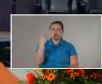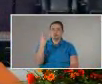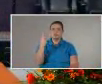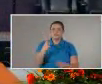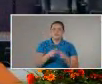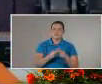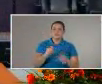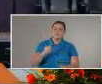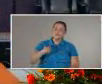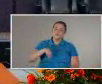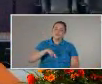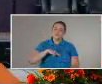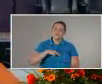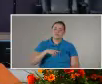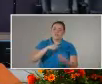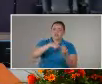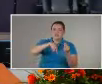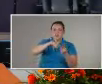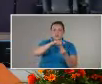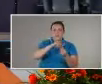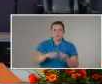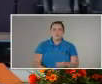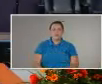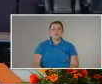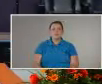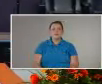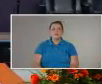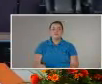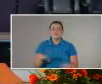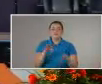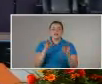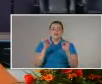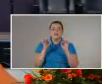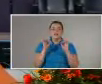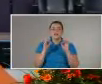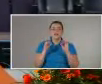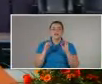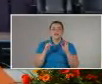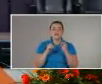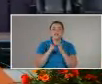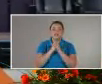queridos. Yo le aseguro que más de alguien le pidió a Dios por su mascota.